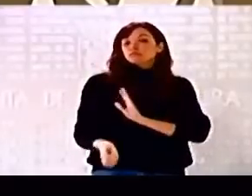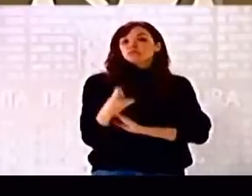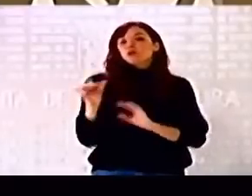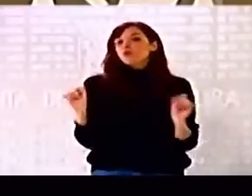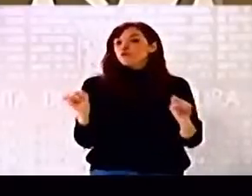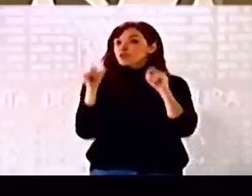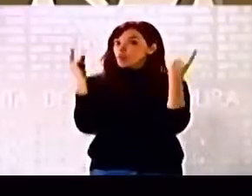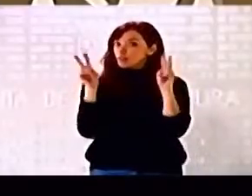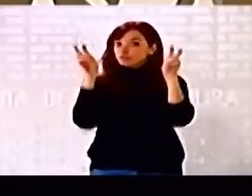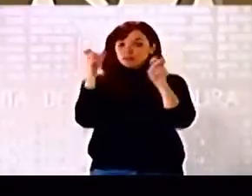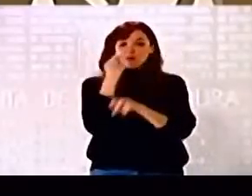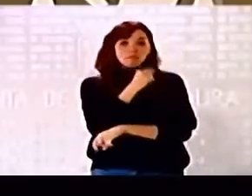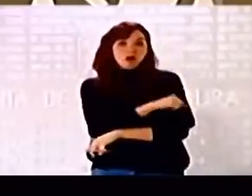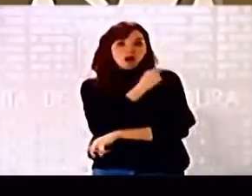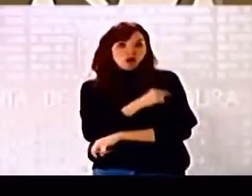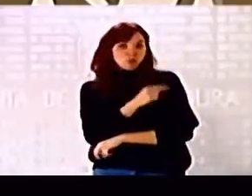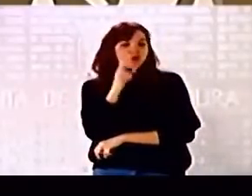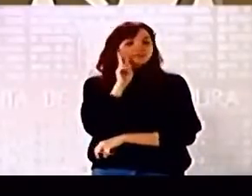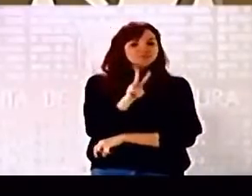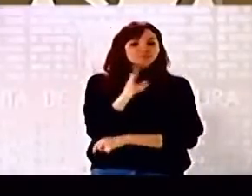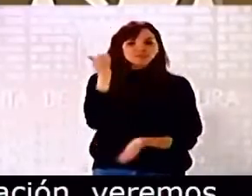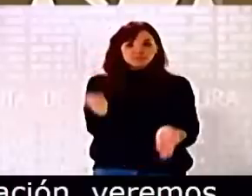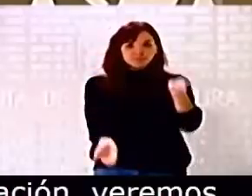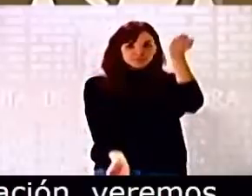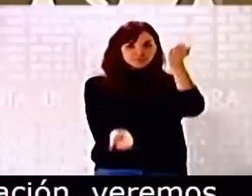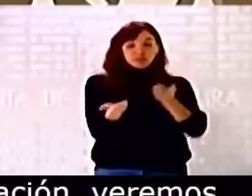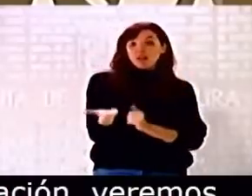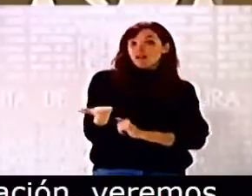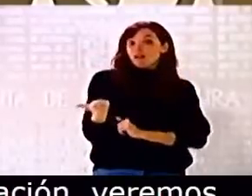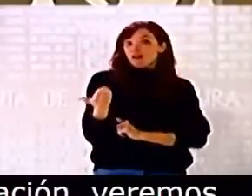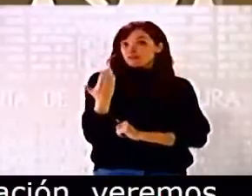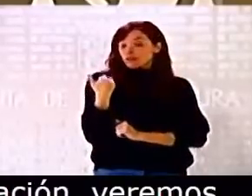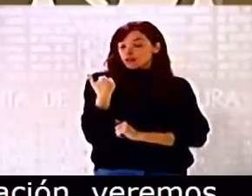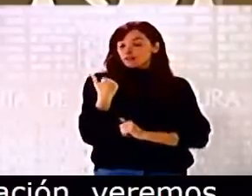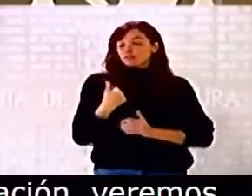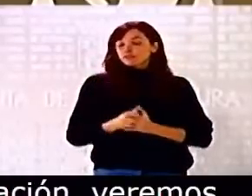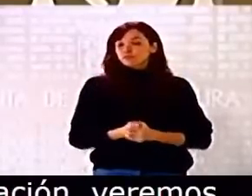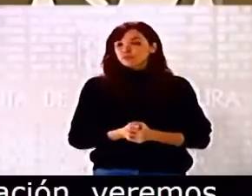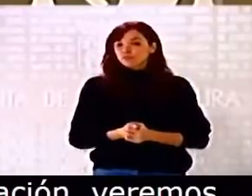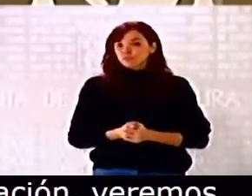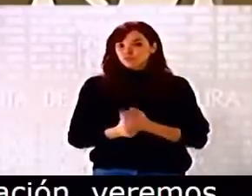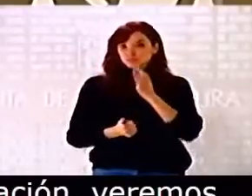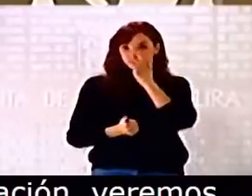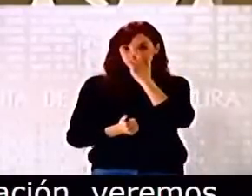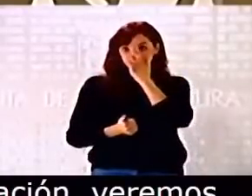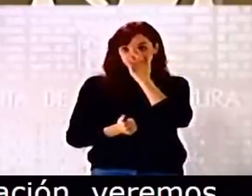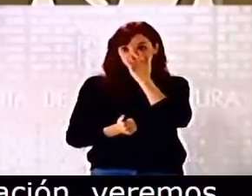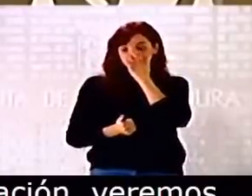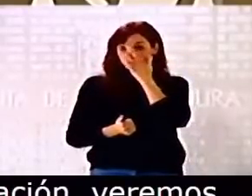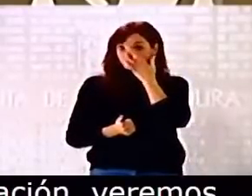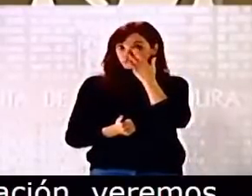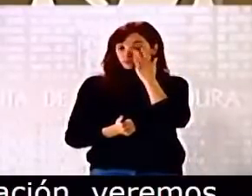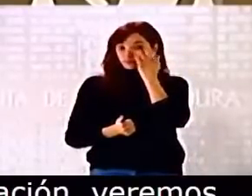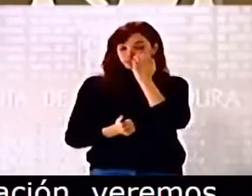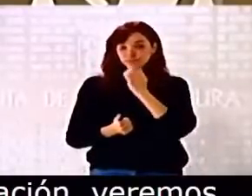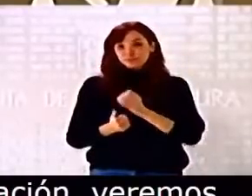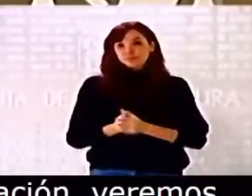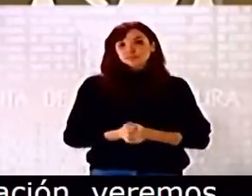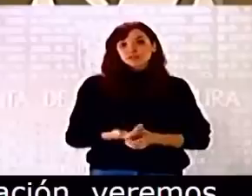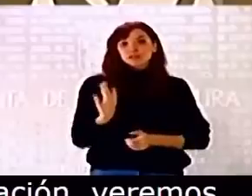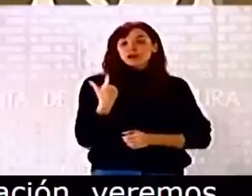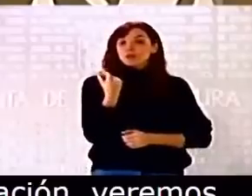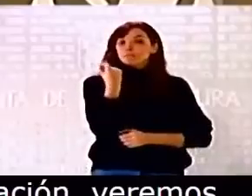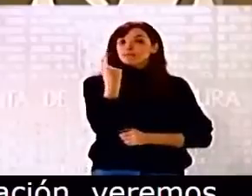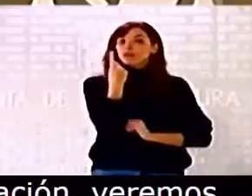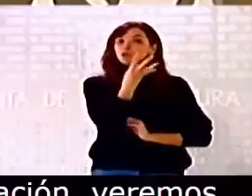de vacunación, veremos que ayer se administraron más de